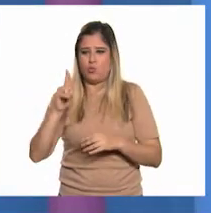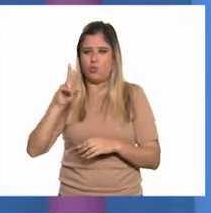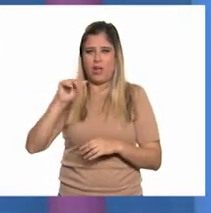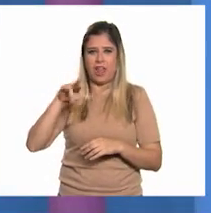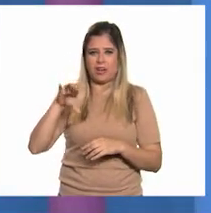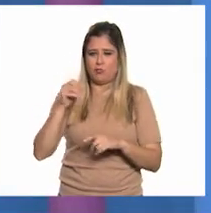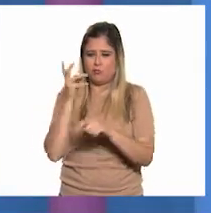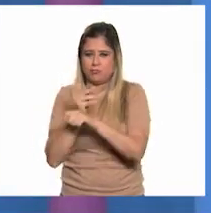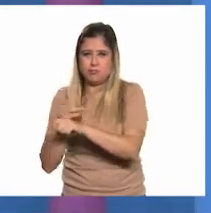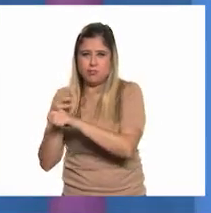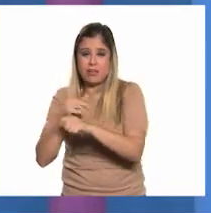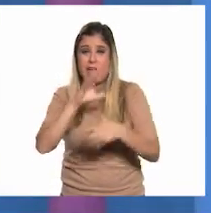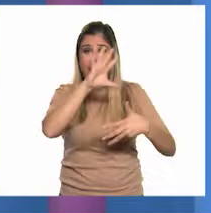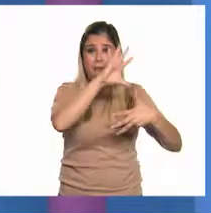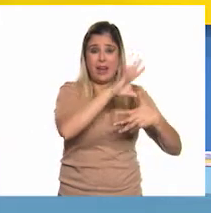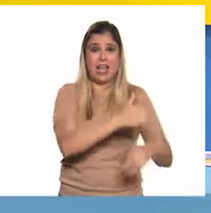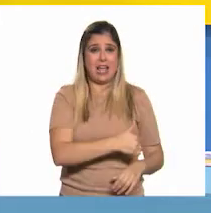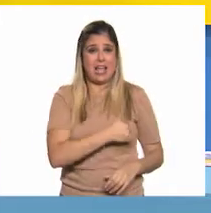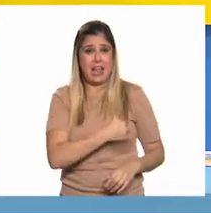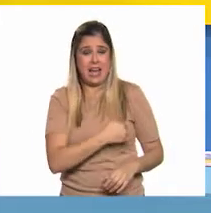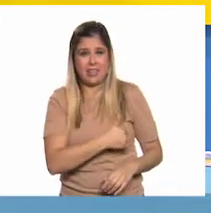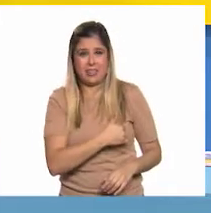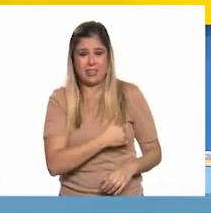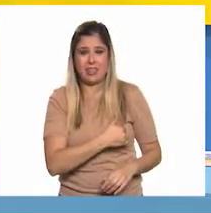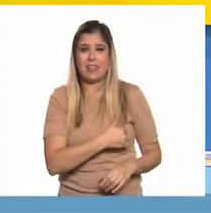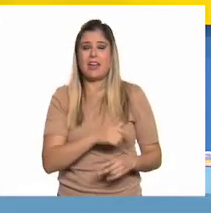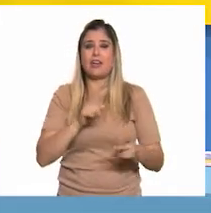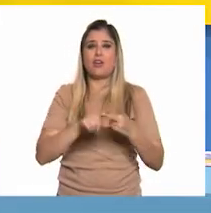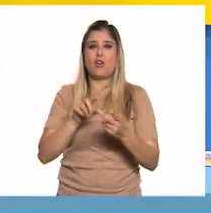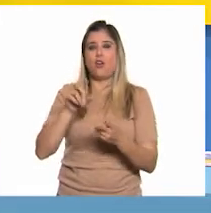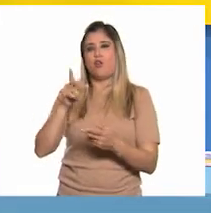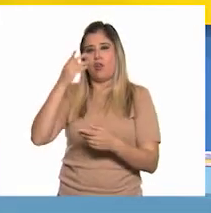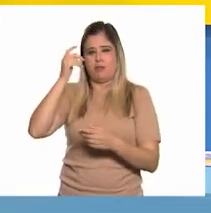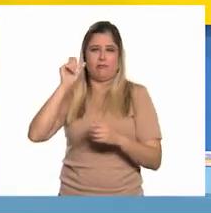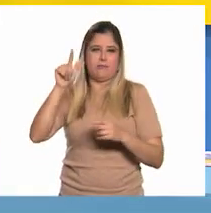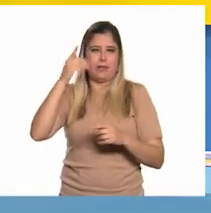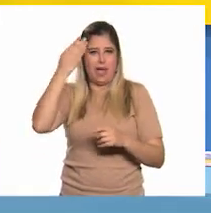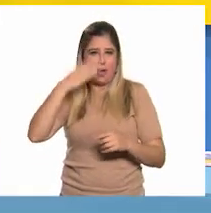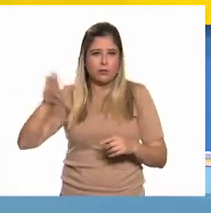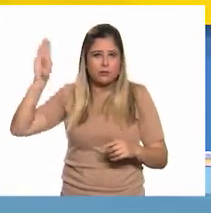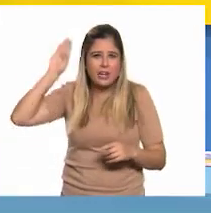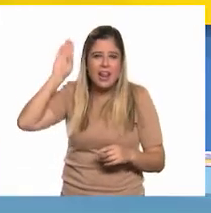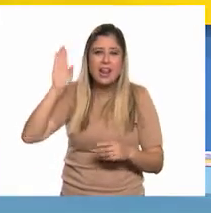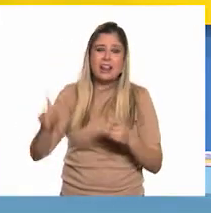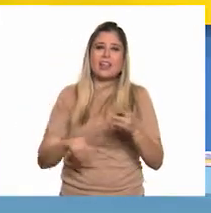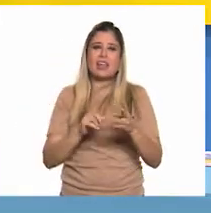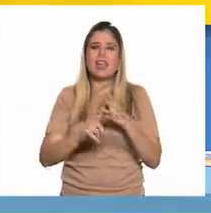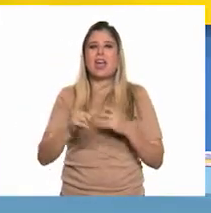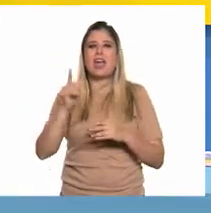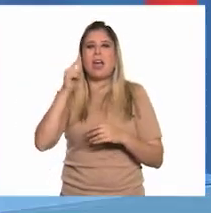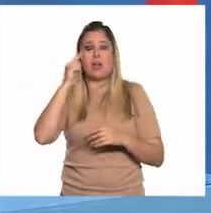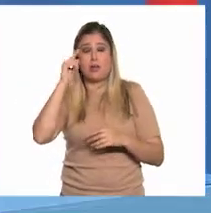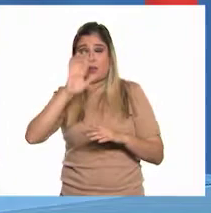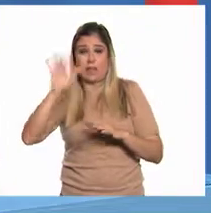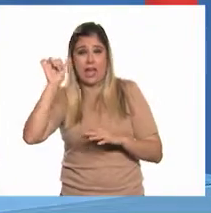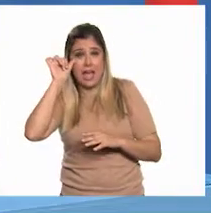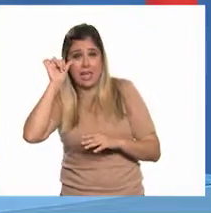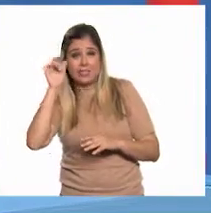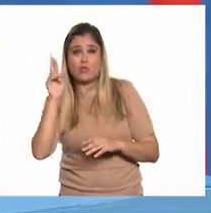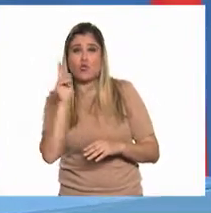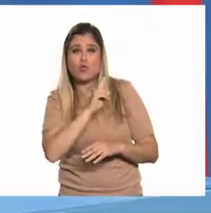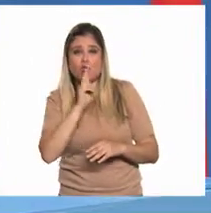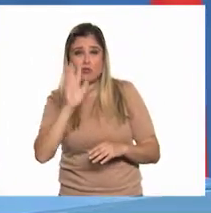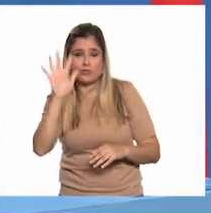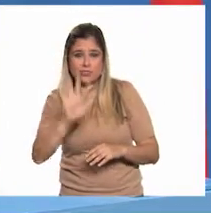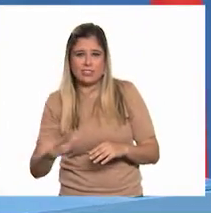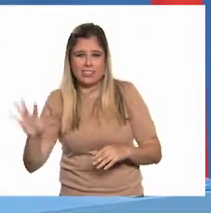En América, destaca Canadá, en Oceanía, Australia y en Asia, Rusia. Mira, muy bien,